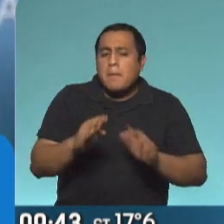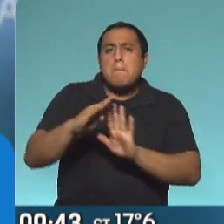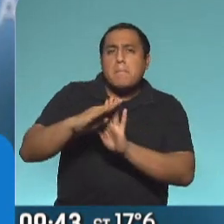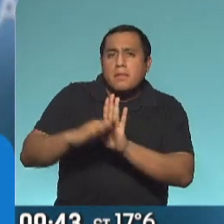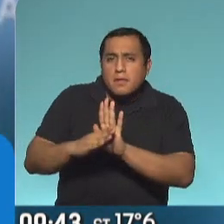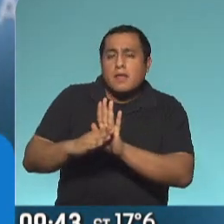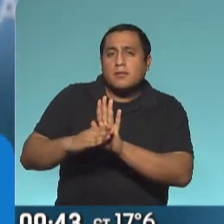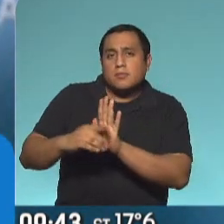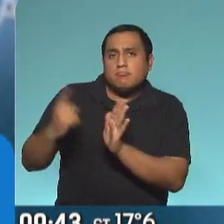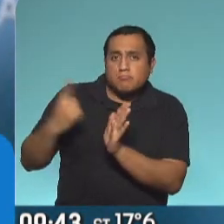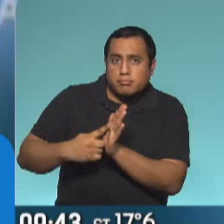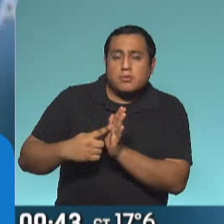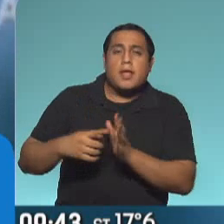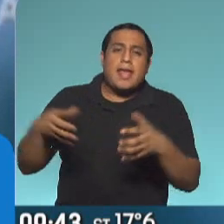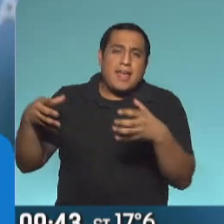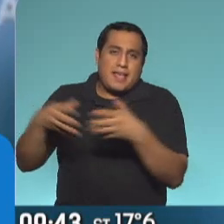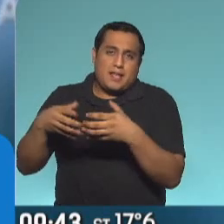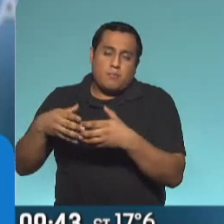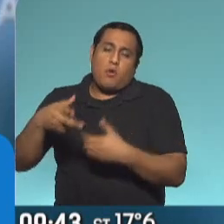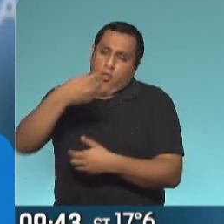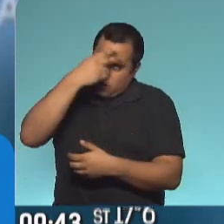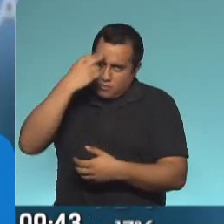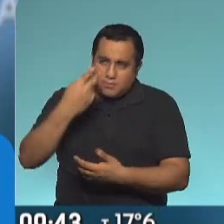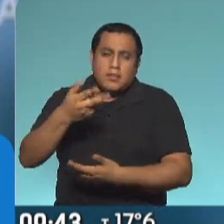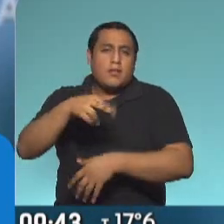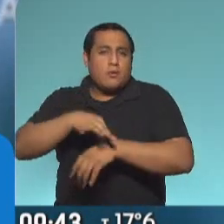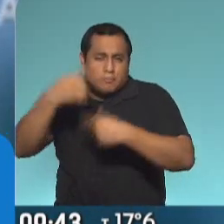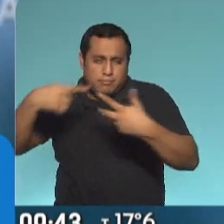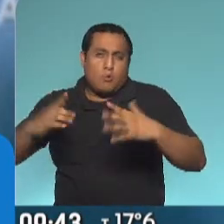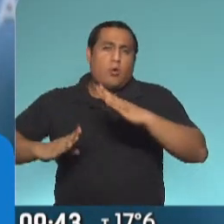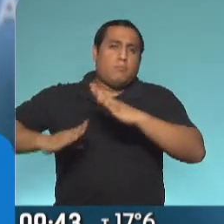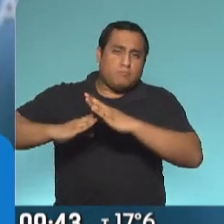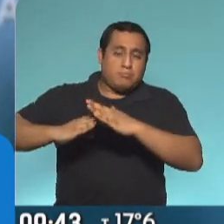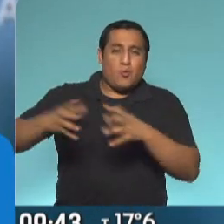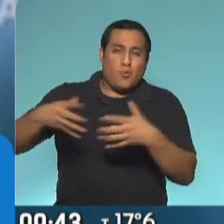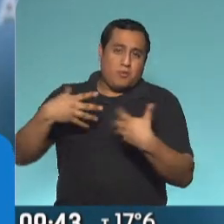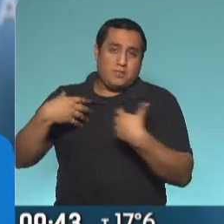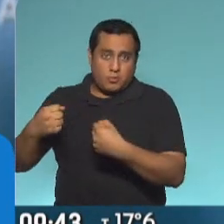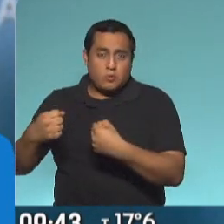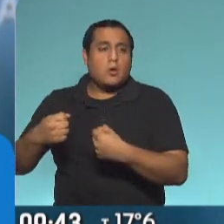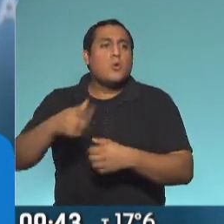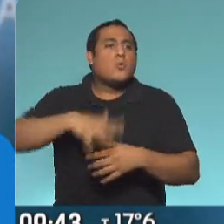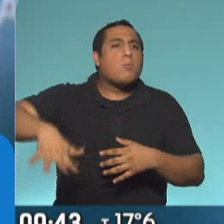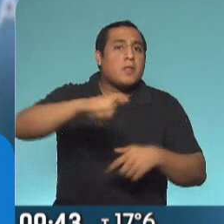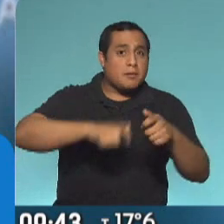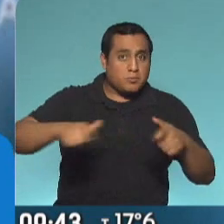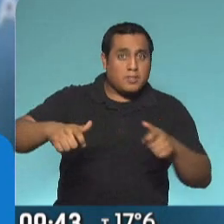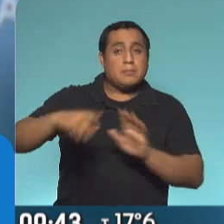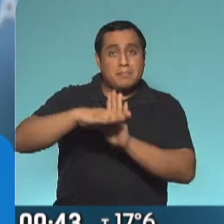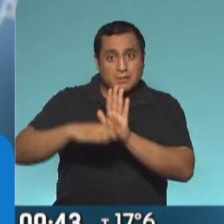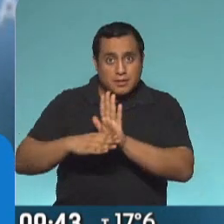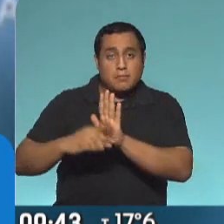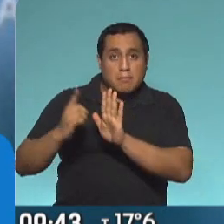que estamos tomando hoy tanto el equipo de salud la las autoridades como la comunidad para cumplirlas van a tener